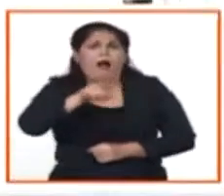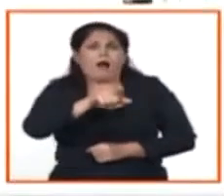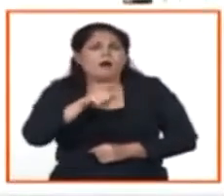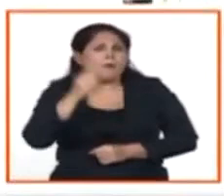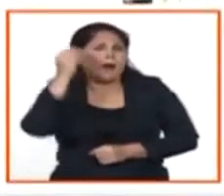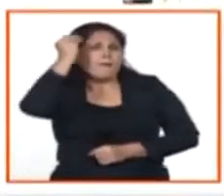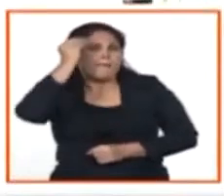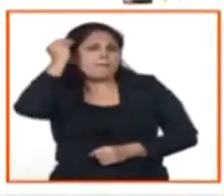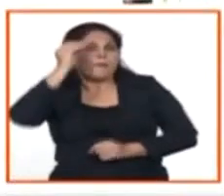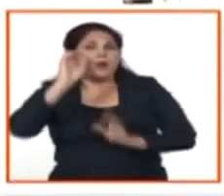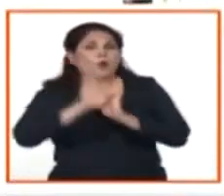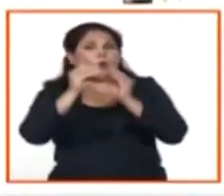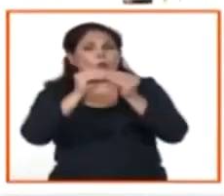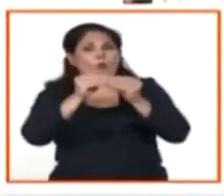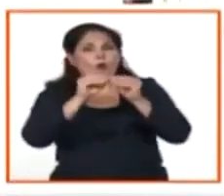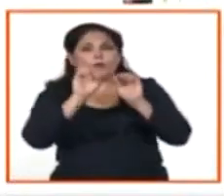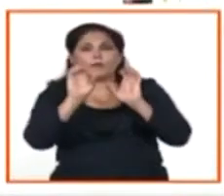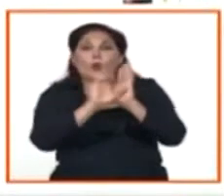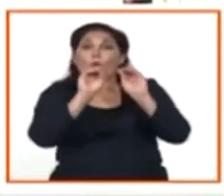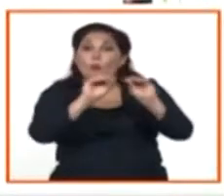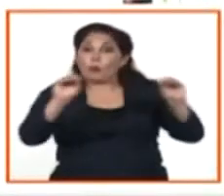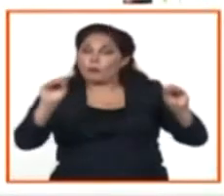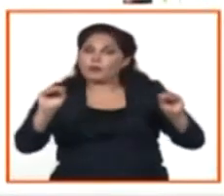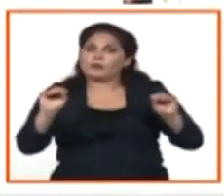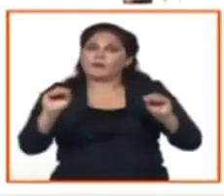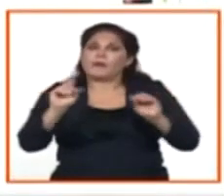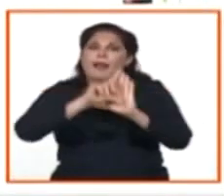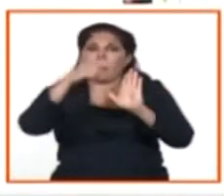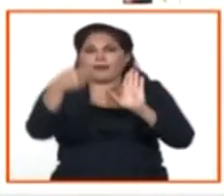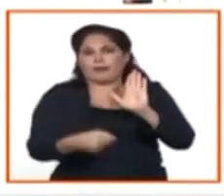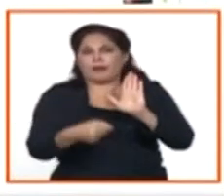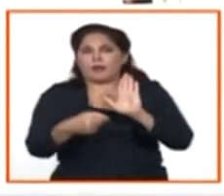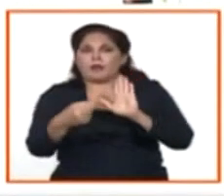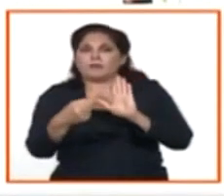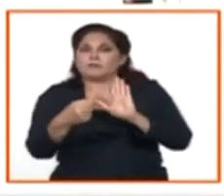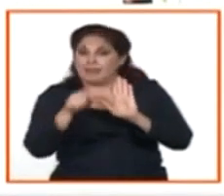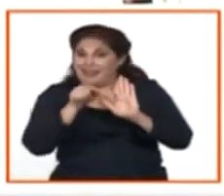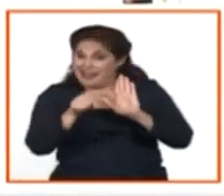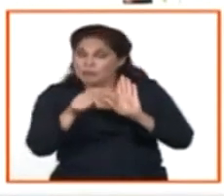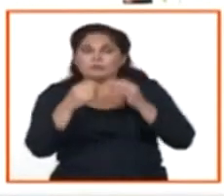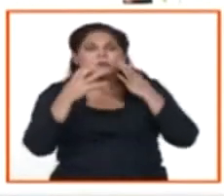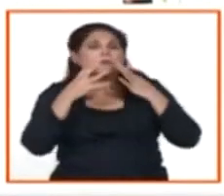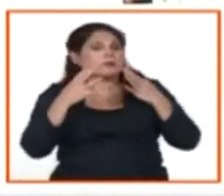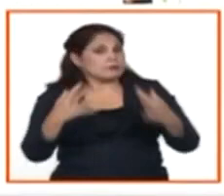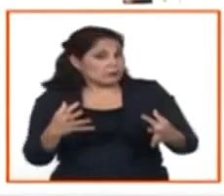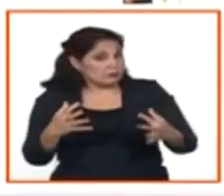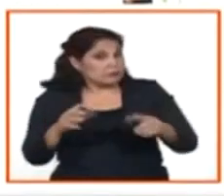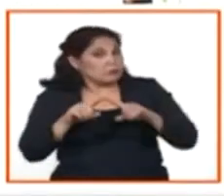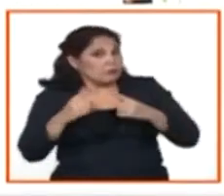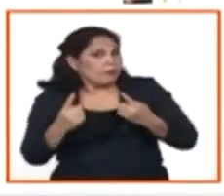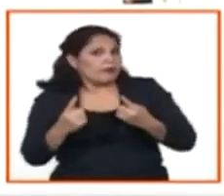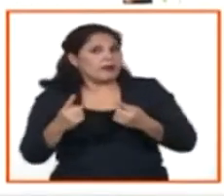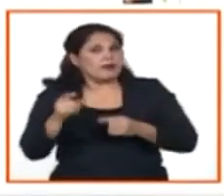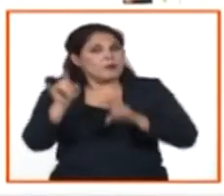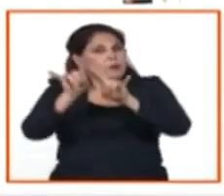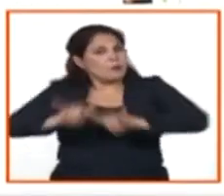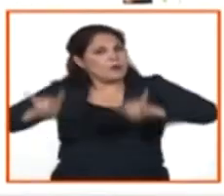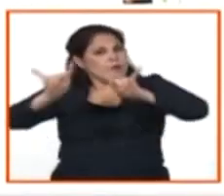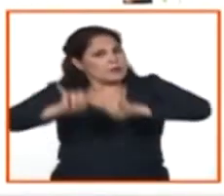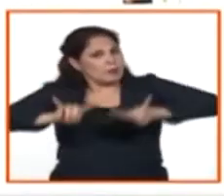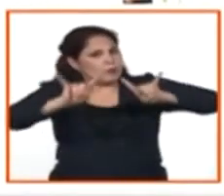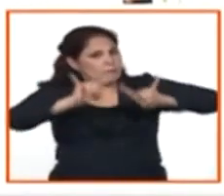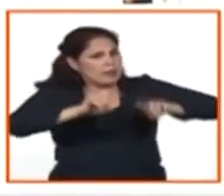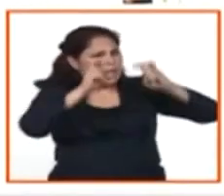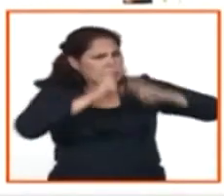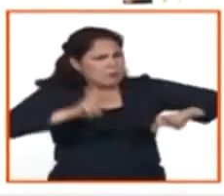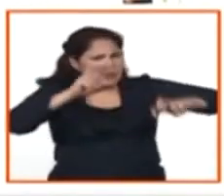denominó Convocatoria a Legislar sobre Soberanía Alimentaria y Educación Nutricional. Esto fue muy importante porque además de la academia, de los centros de investigaciones,